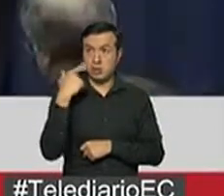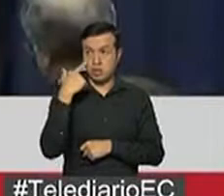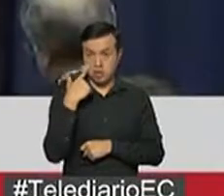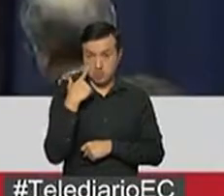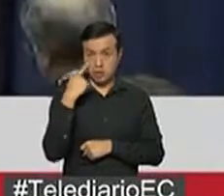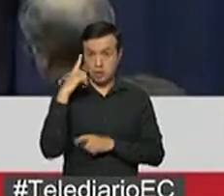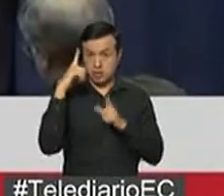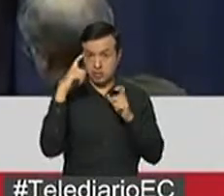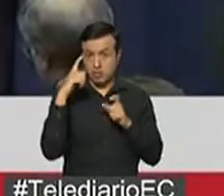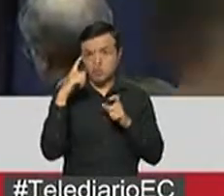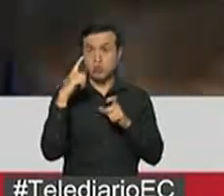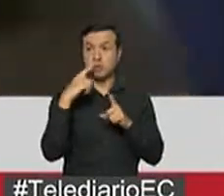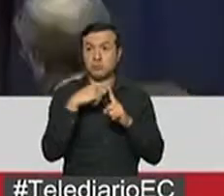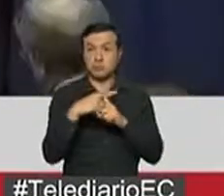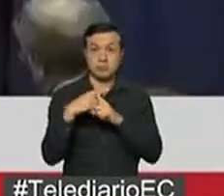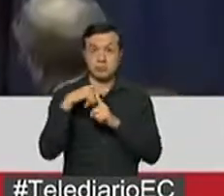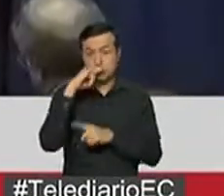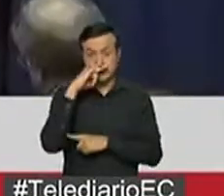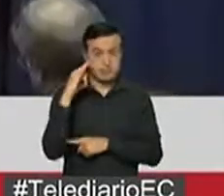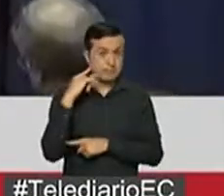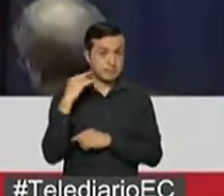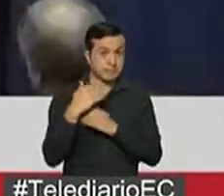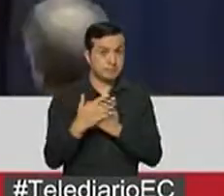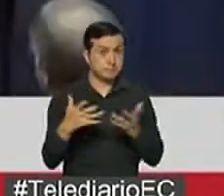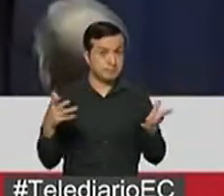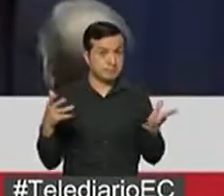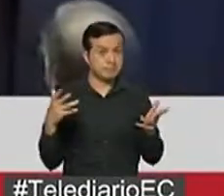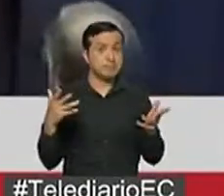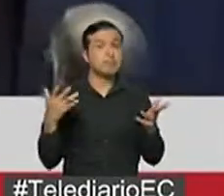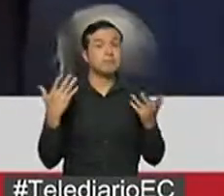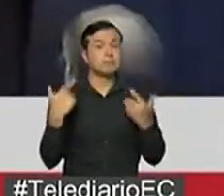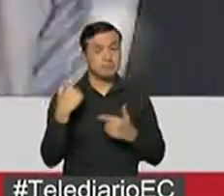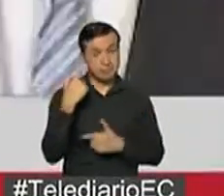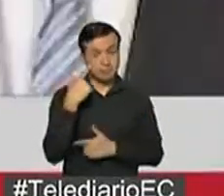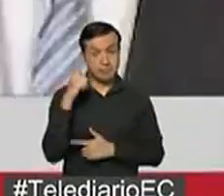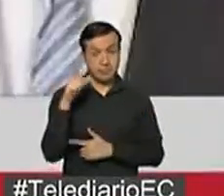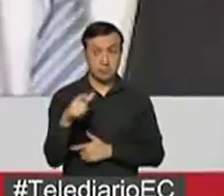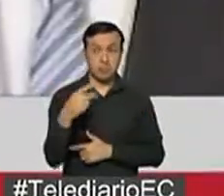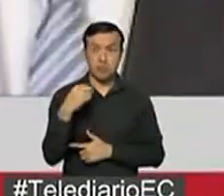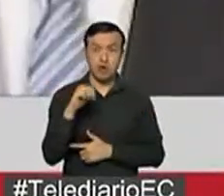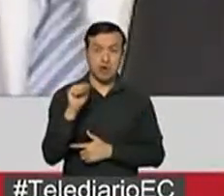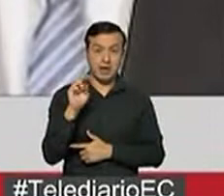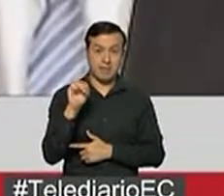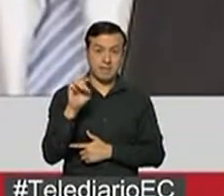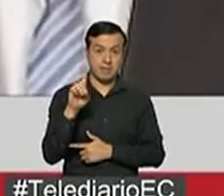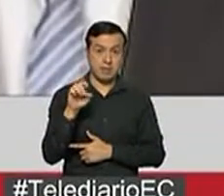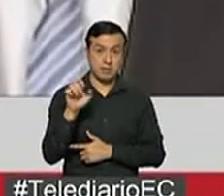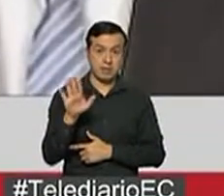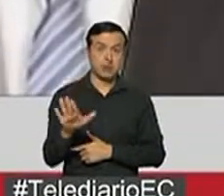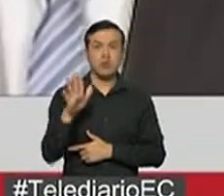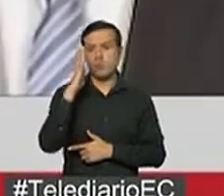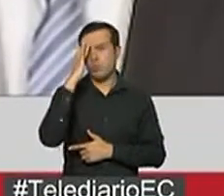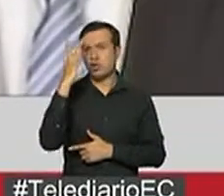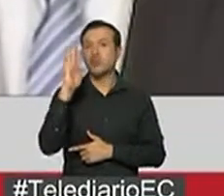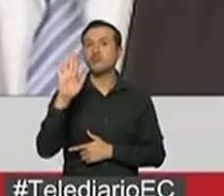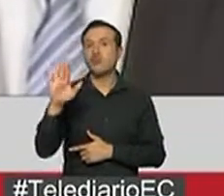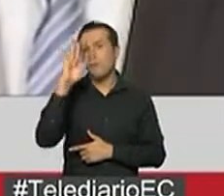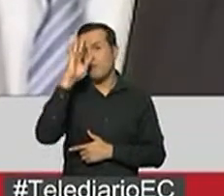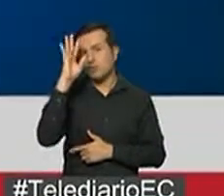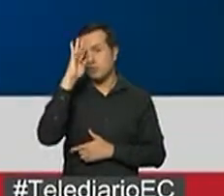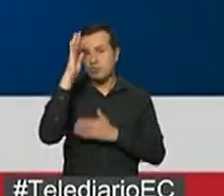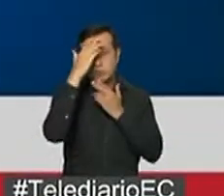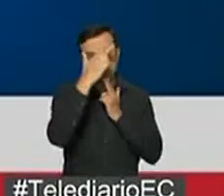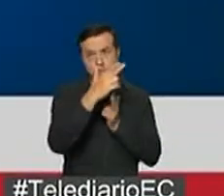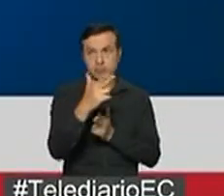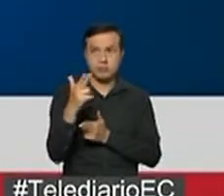según declaraciones del fiscal general william bar el atentado cometido por mohammed sarr al shammari estuvo motivado por ideología yihadista